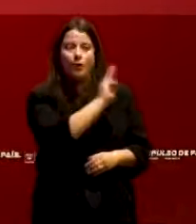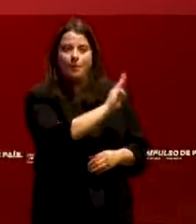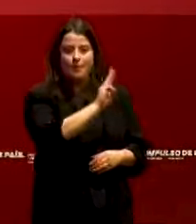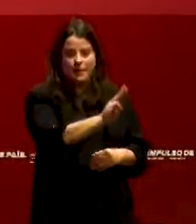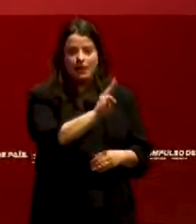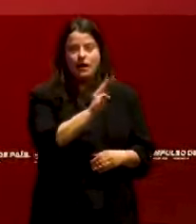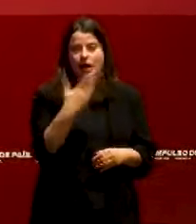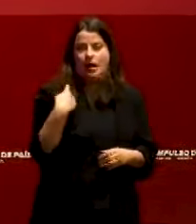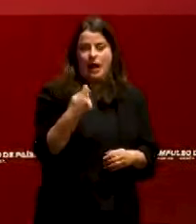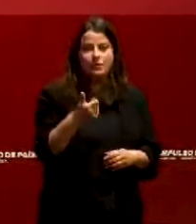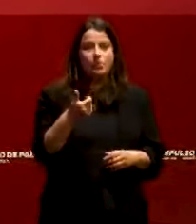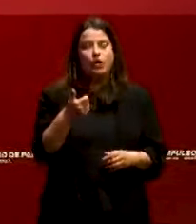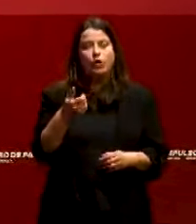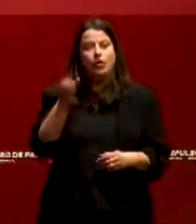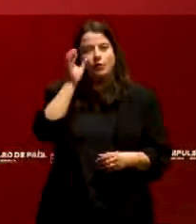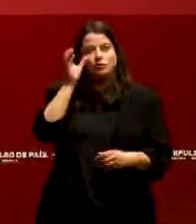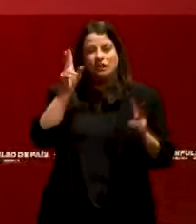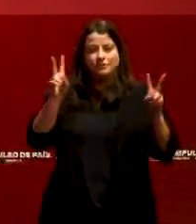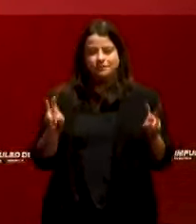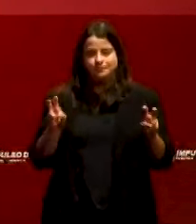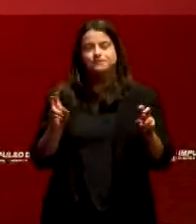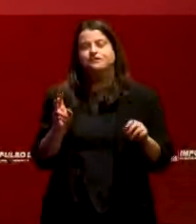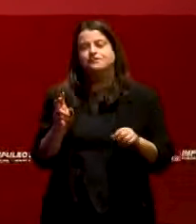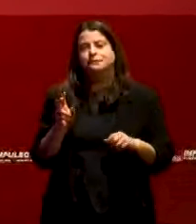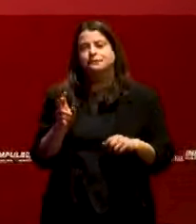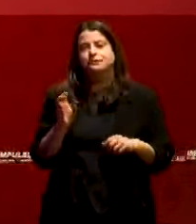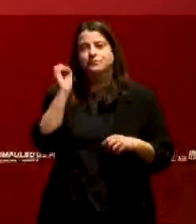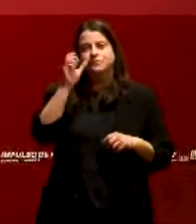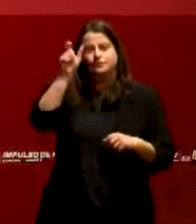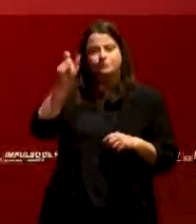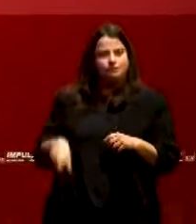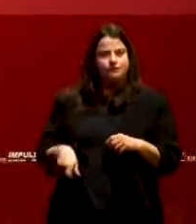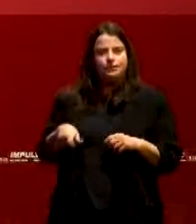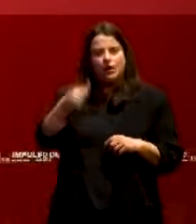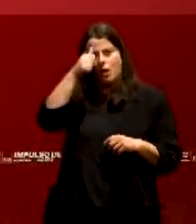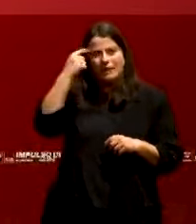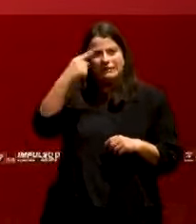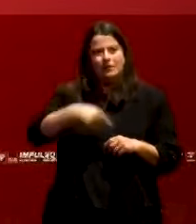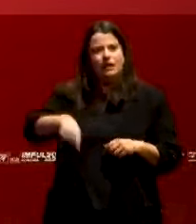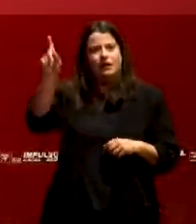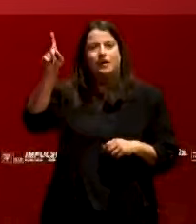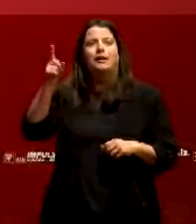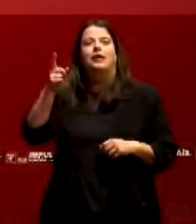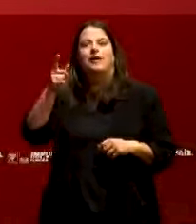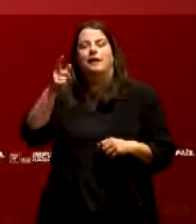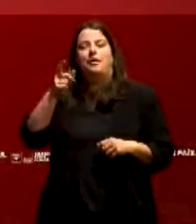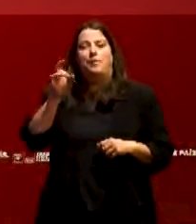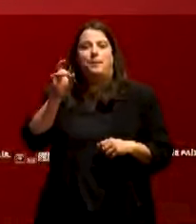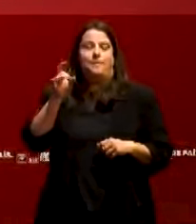Hace un rato escuchaba unas declaraciones de este hombre que habéis mandado para allá, para